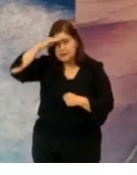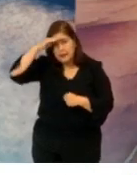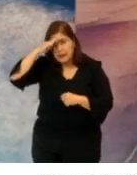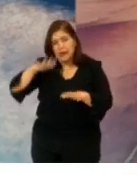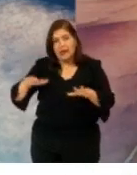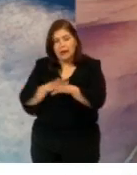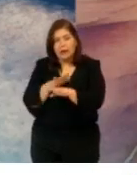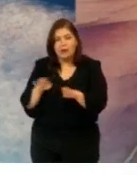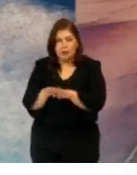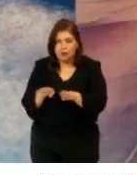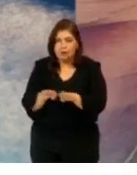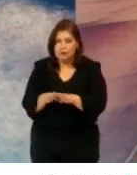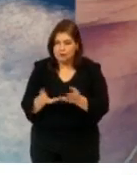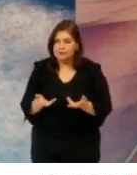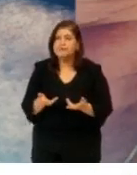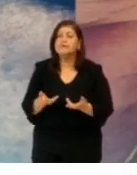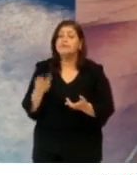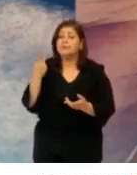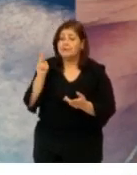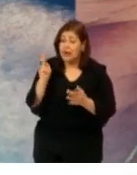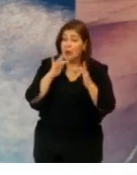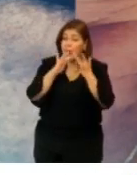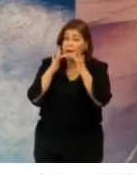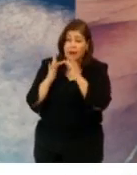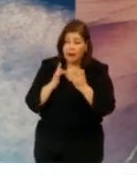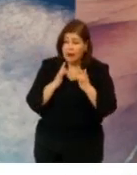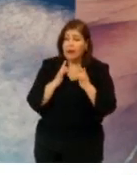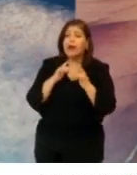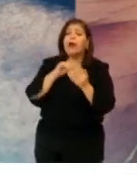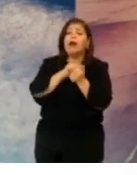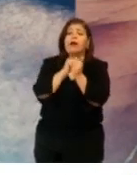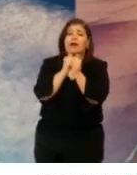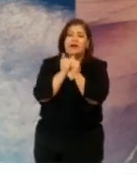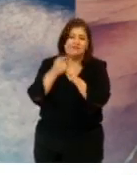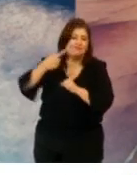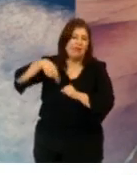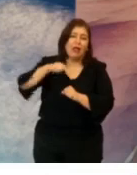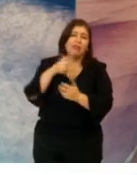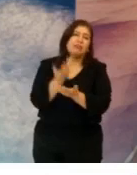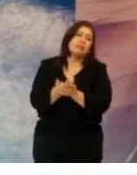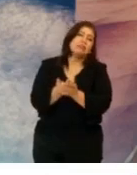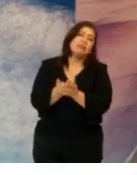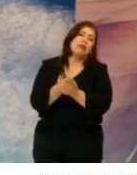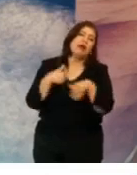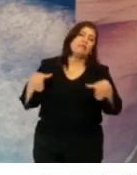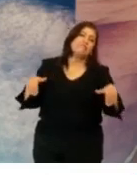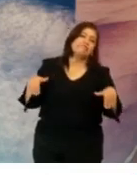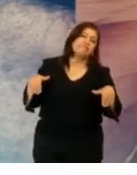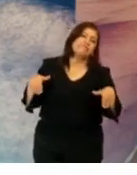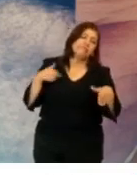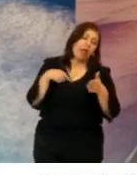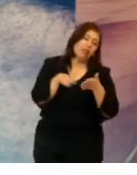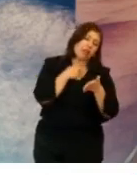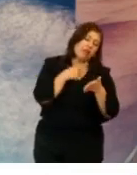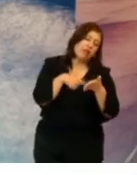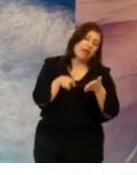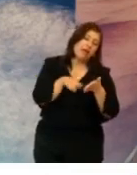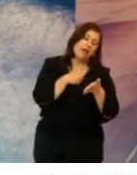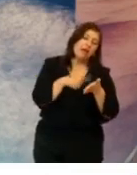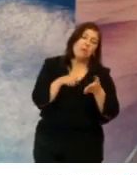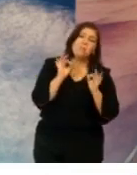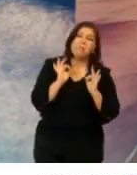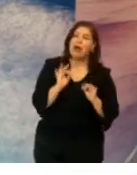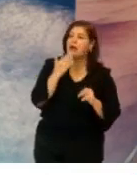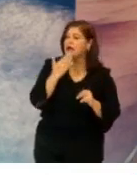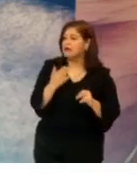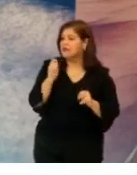Pero las redes sociales nos están volviendo unos burgueses perfectos. ¿Sí? Necesito